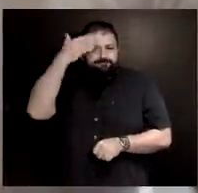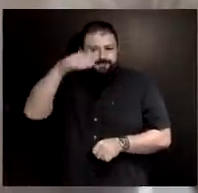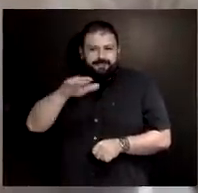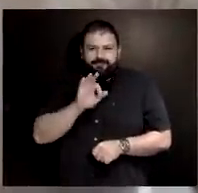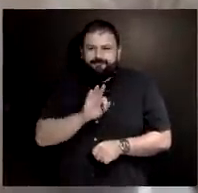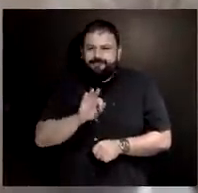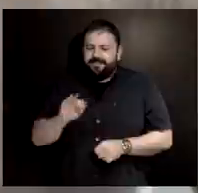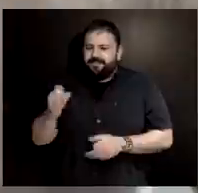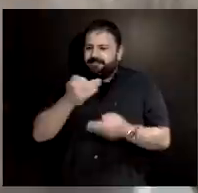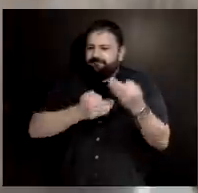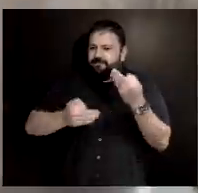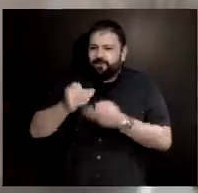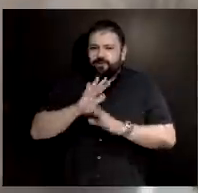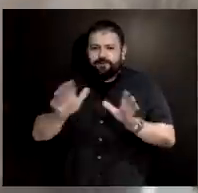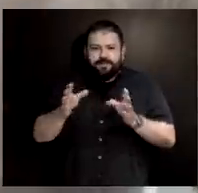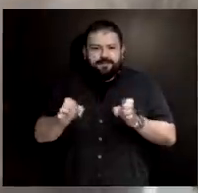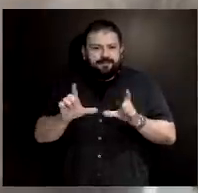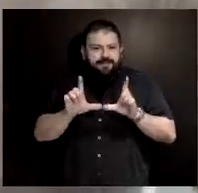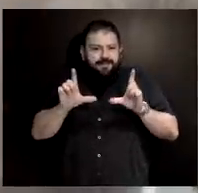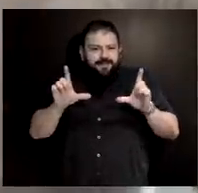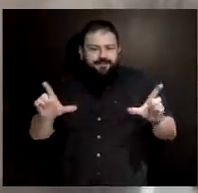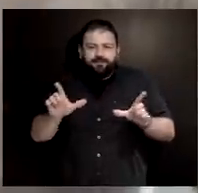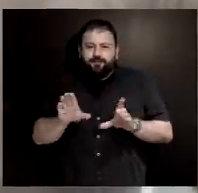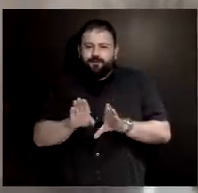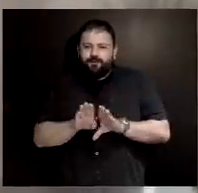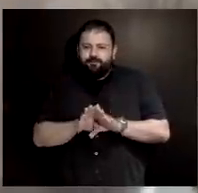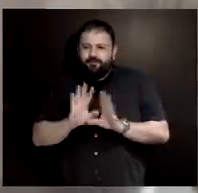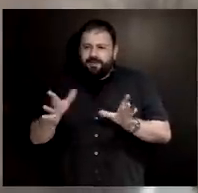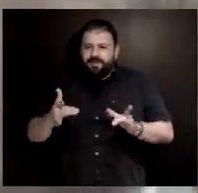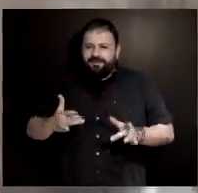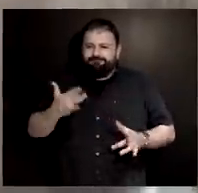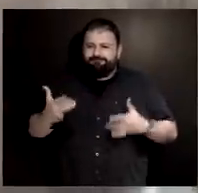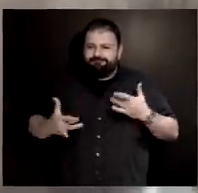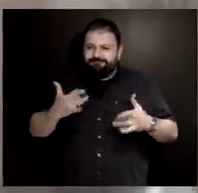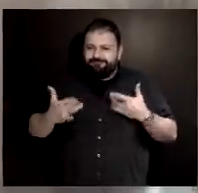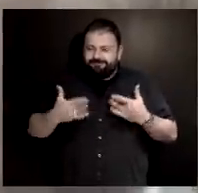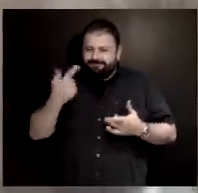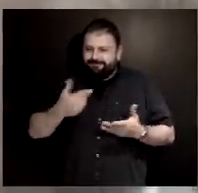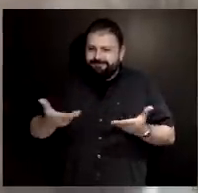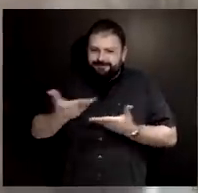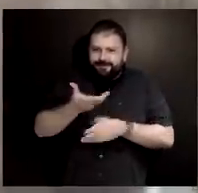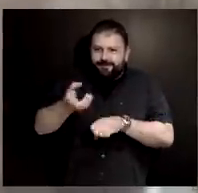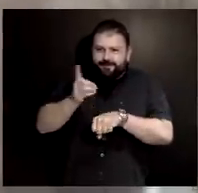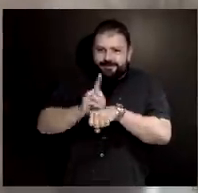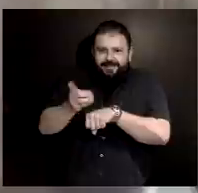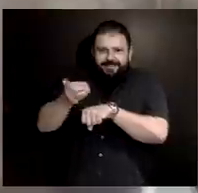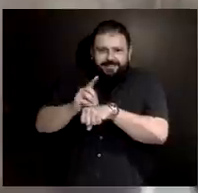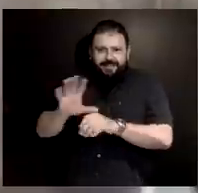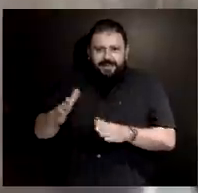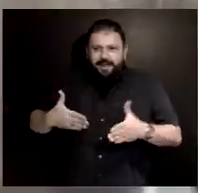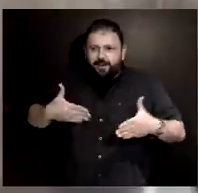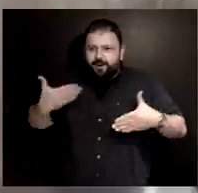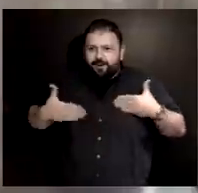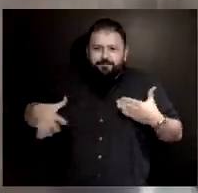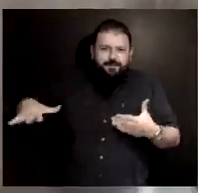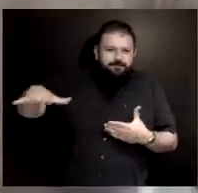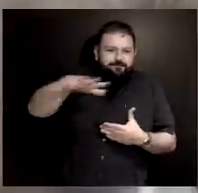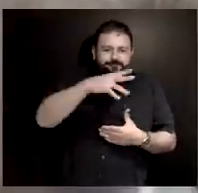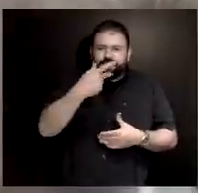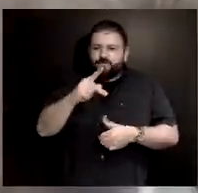que todos ustedes ya están de alguna forma transitando a los días de convivencia con su